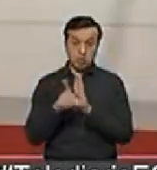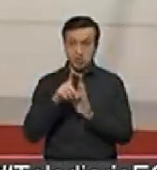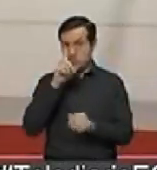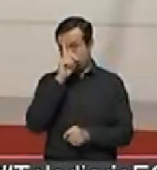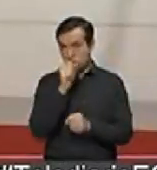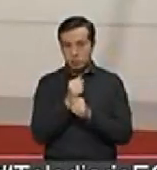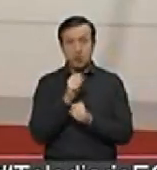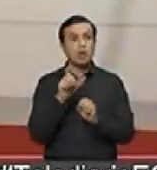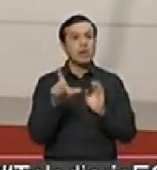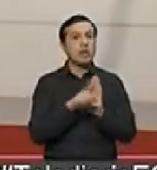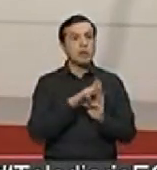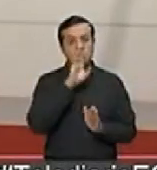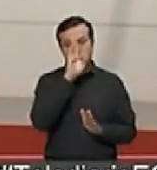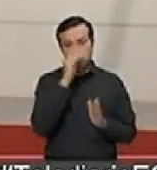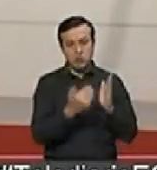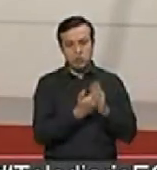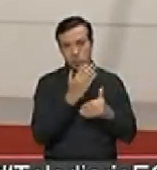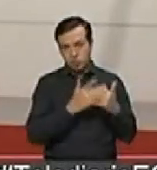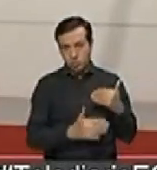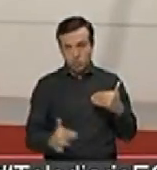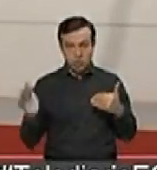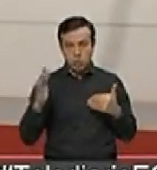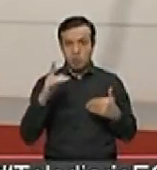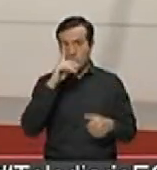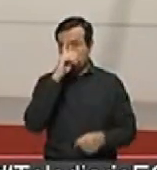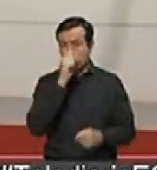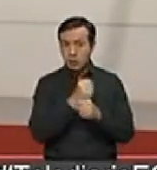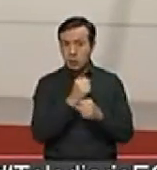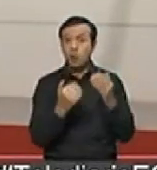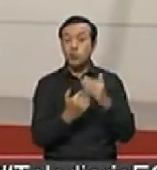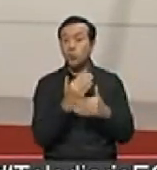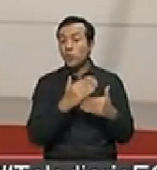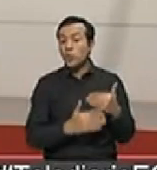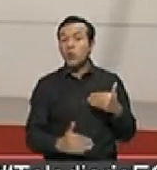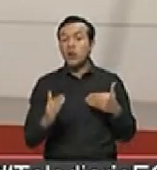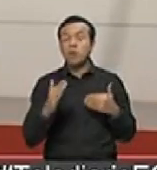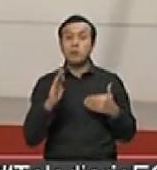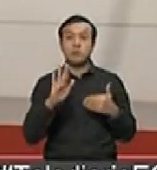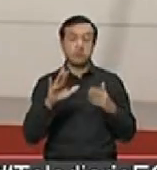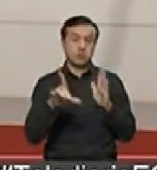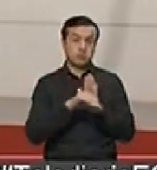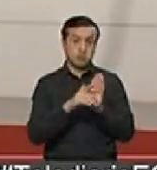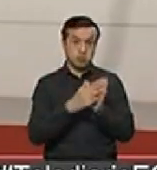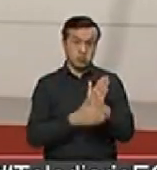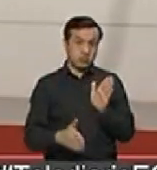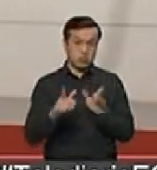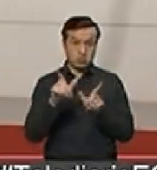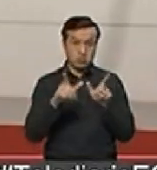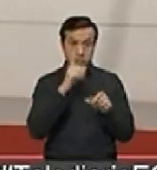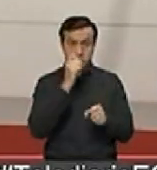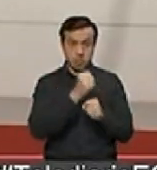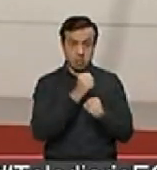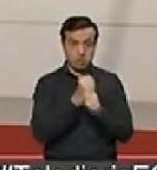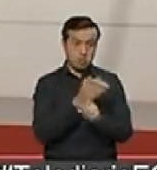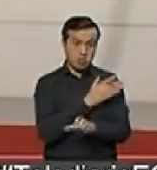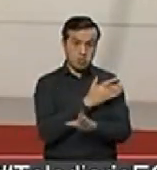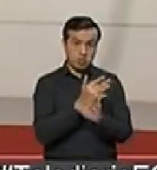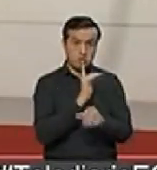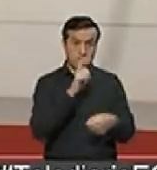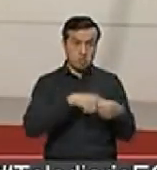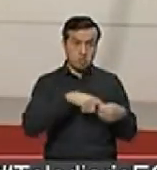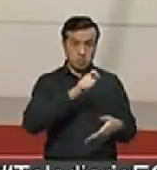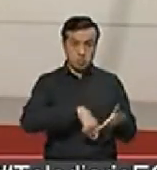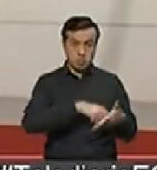la ley siempre rige para lo venidero. Esto es para los trabajadores que se incorporen a partir de la promulgación de la ley. Los trabajadores que actualmente mantienen una relación